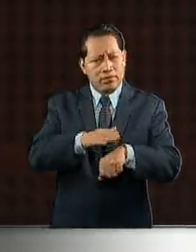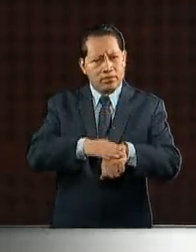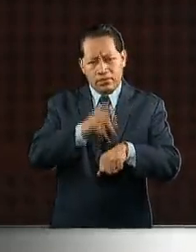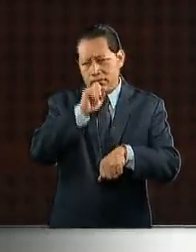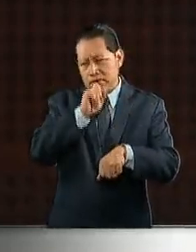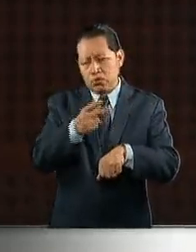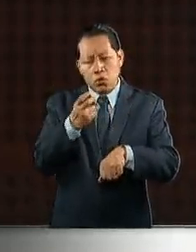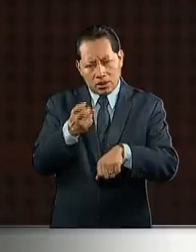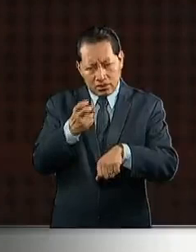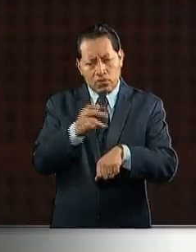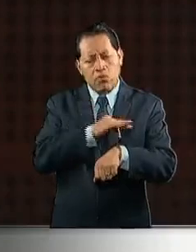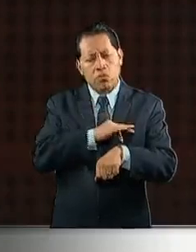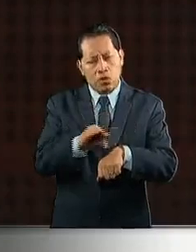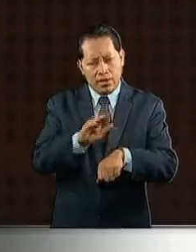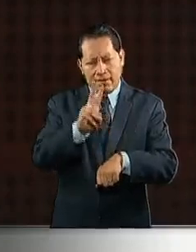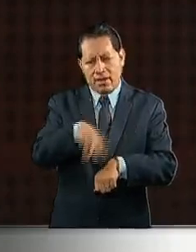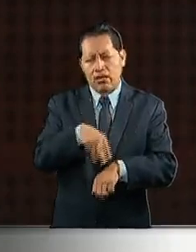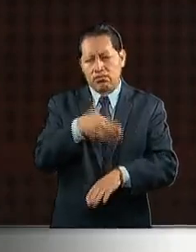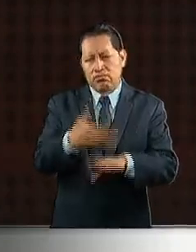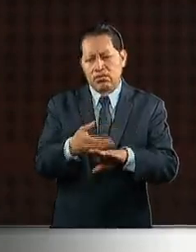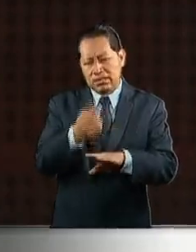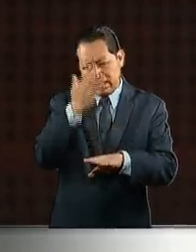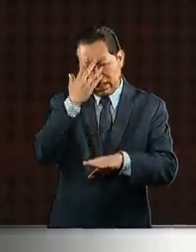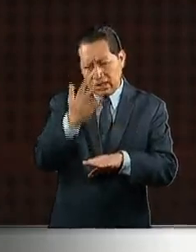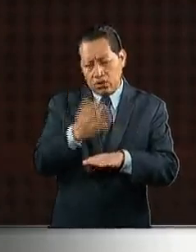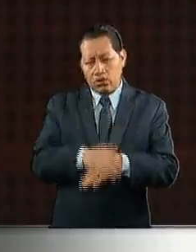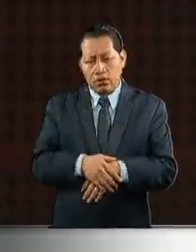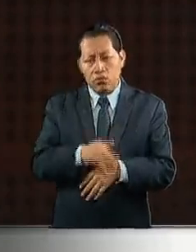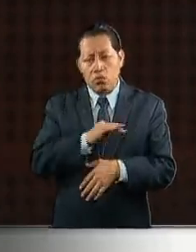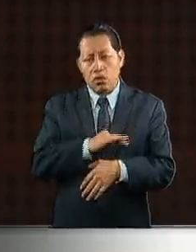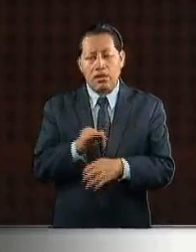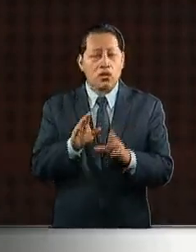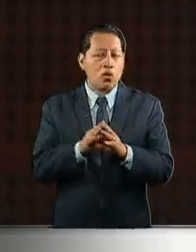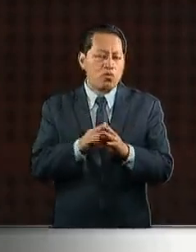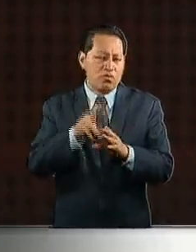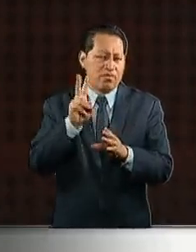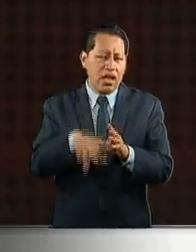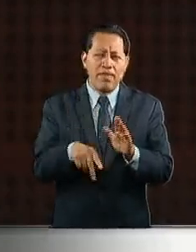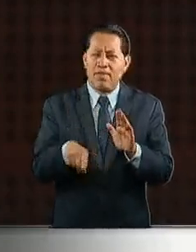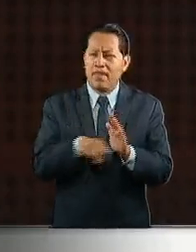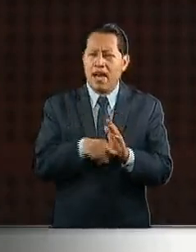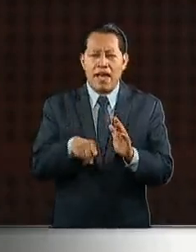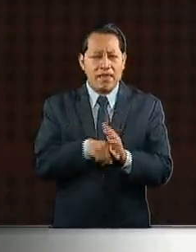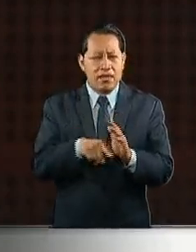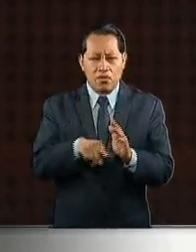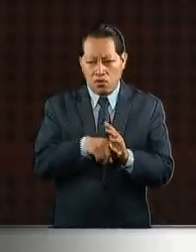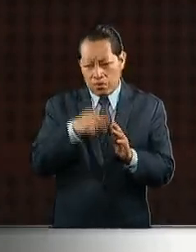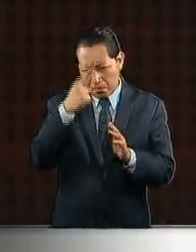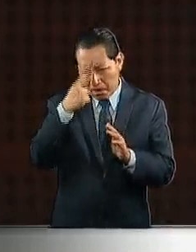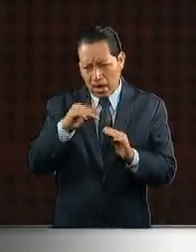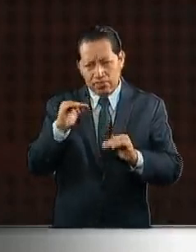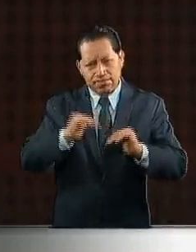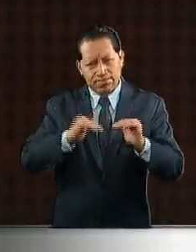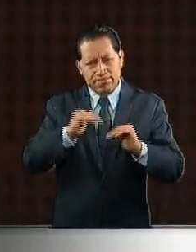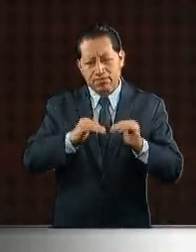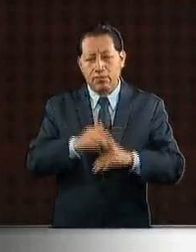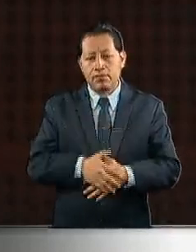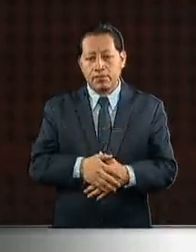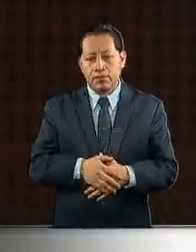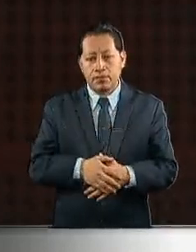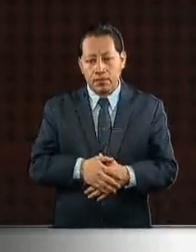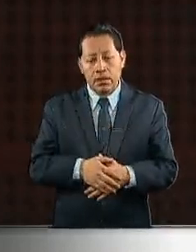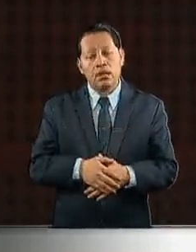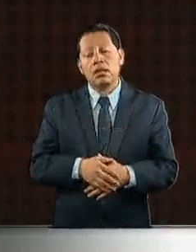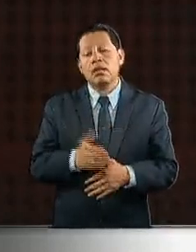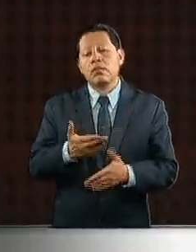una afectación seria. Se sienta un precedente muy negativo en la equidad de la contienda. Deja nada más y